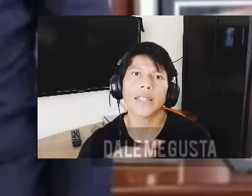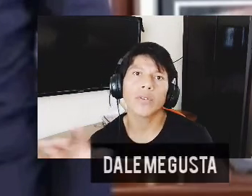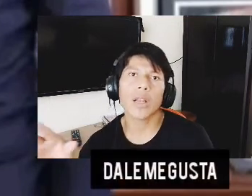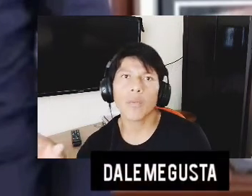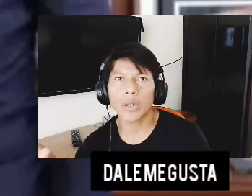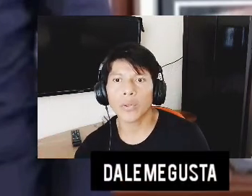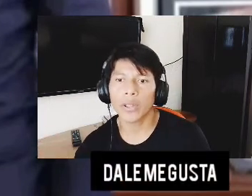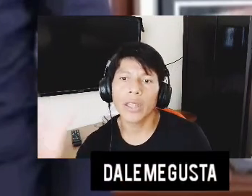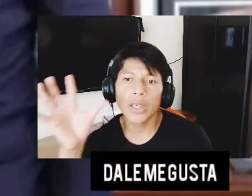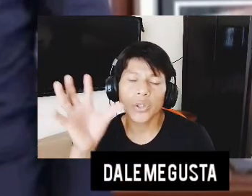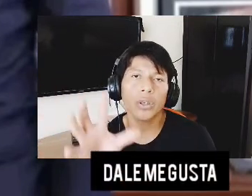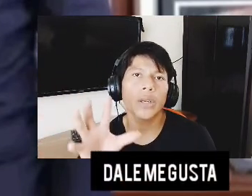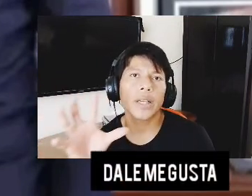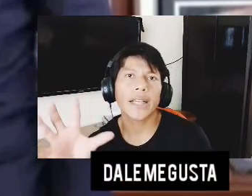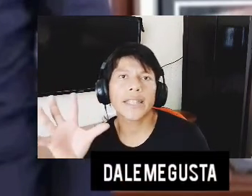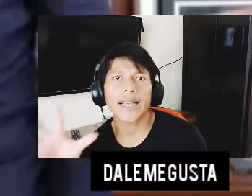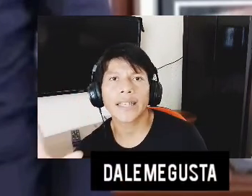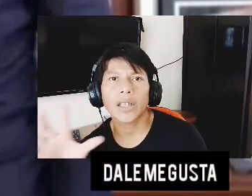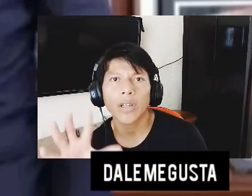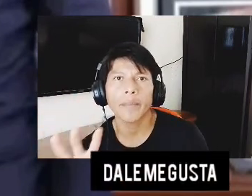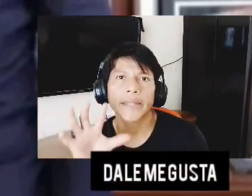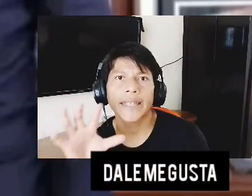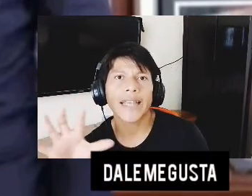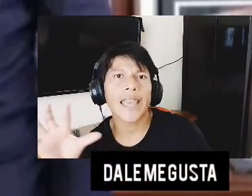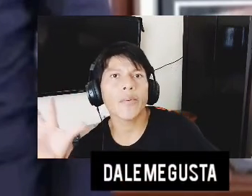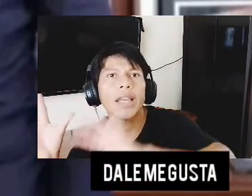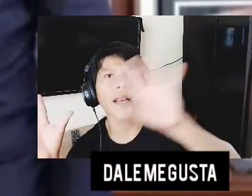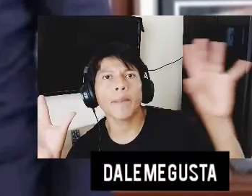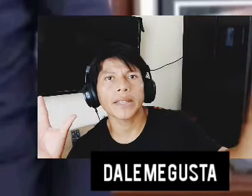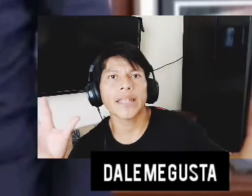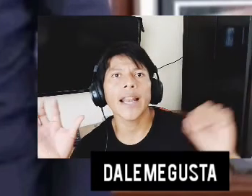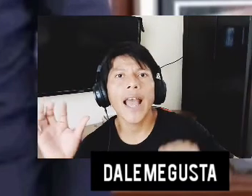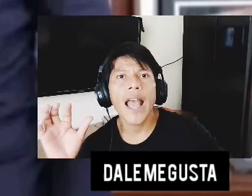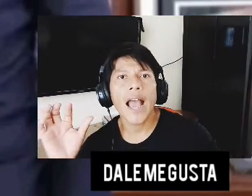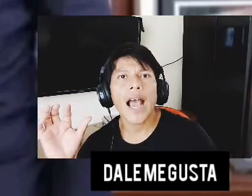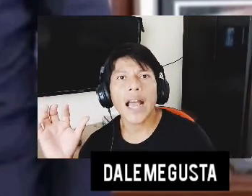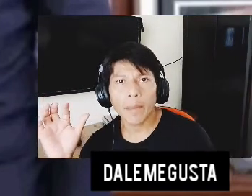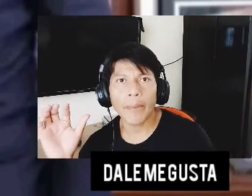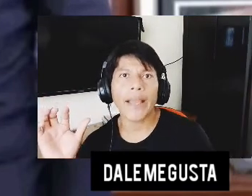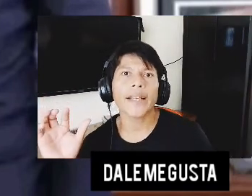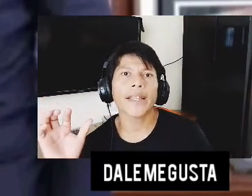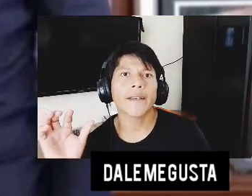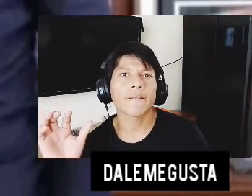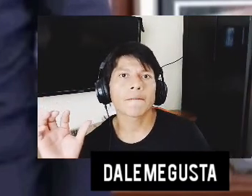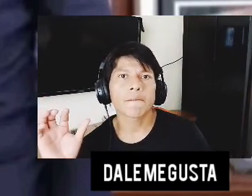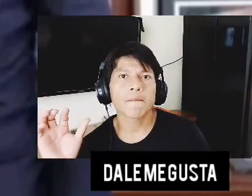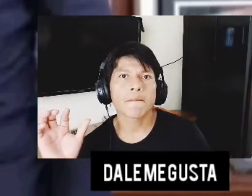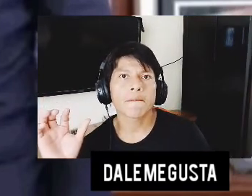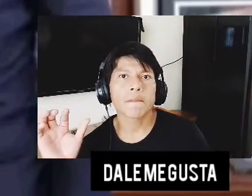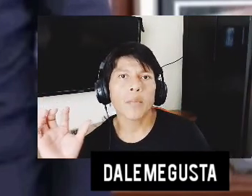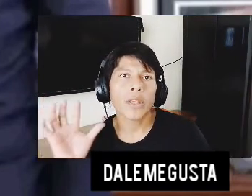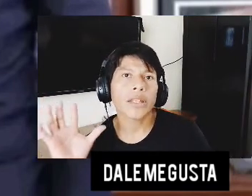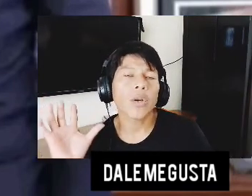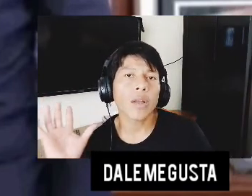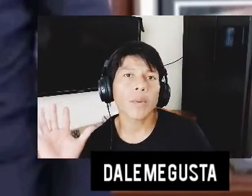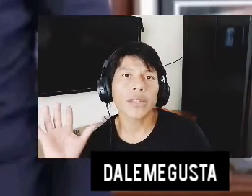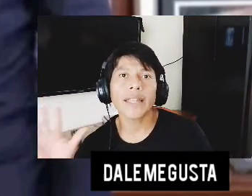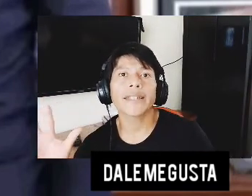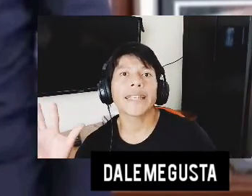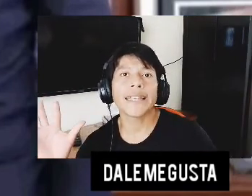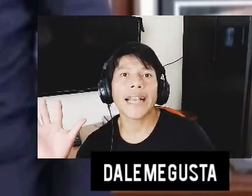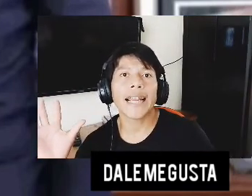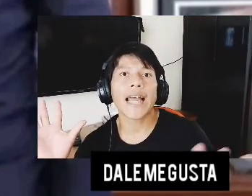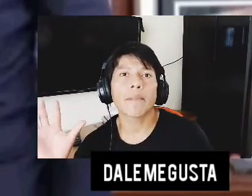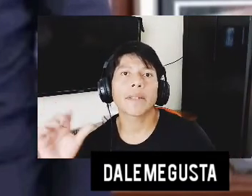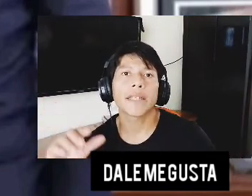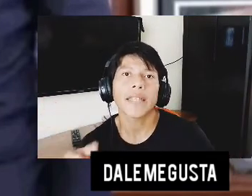no pertenezco a la 4T. Yo quiero llegar a ser candidato a la presidencia y voy a representar al PRIAN RED. Porque tengo una posibilidad